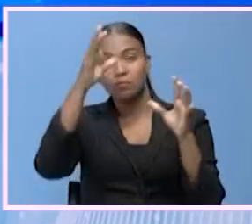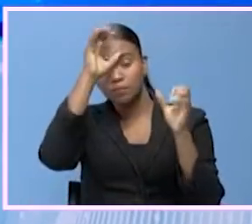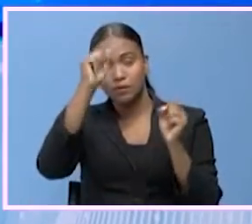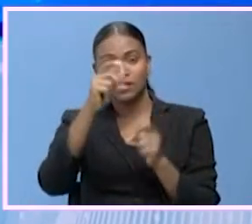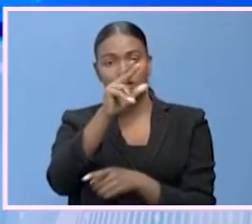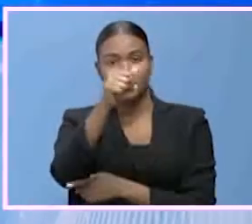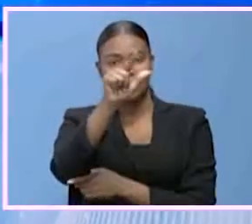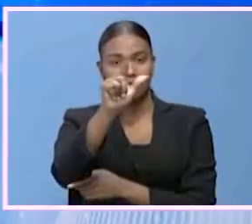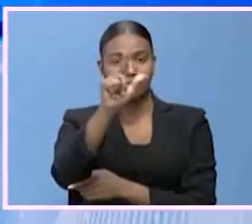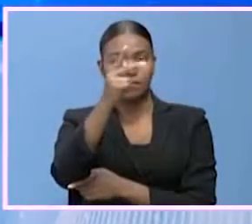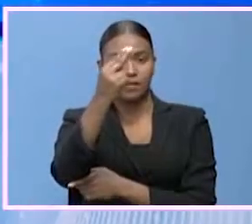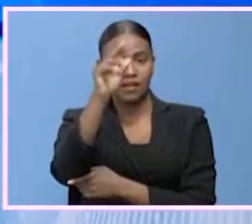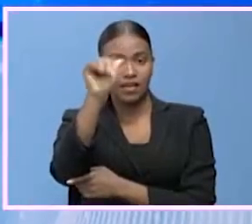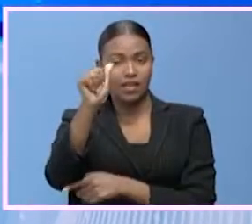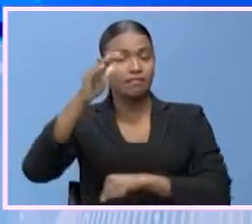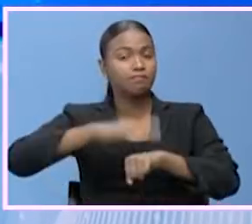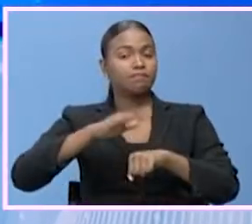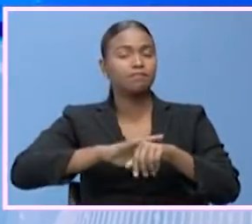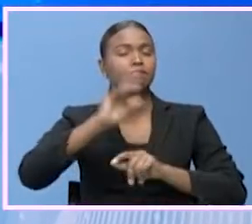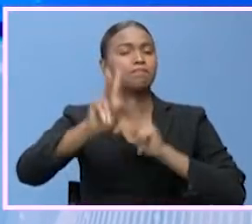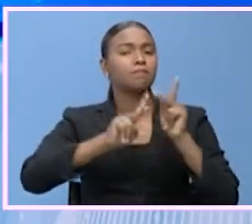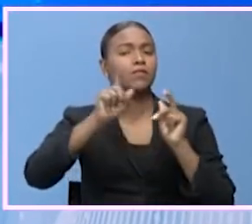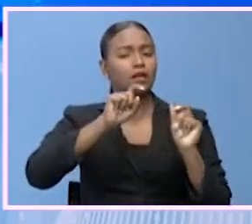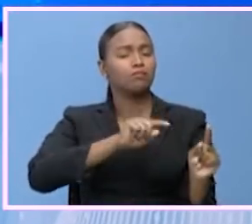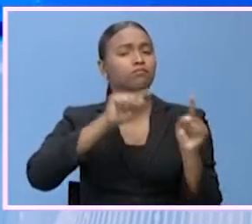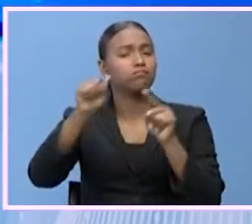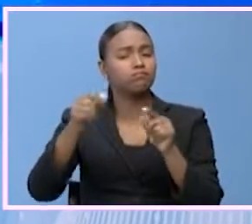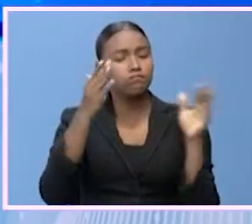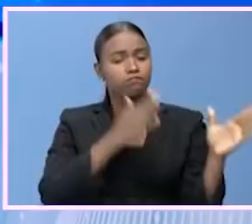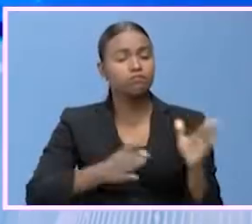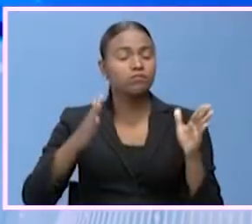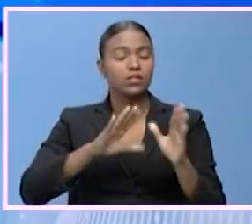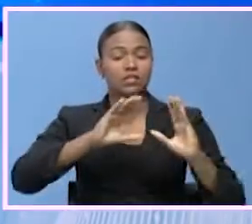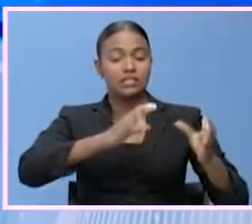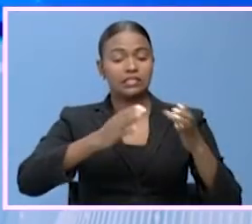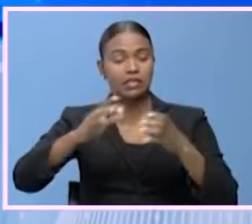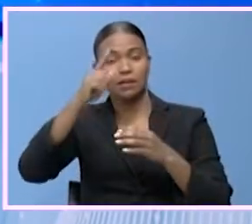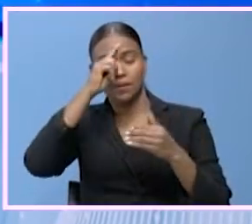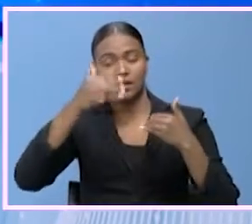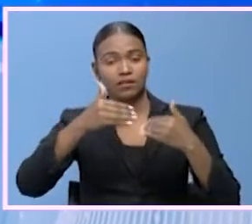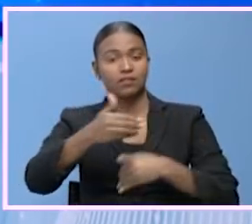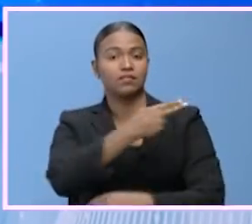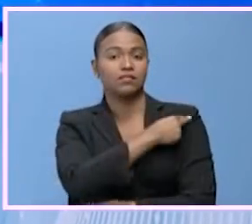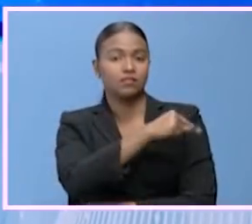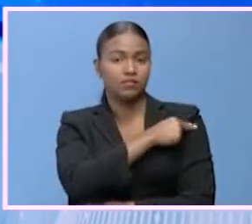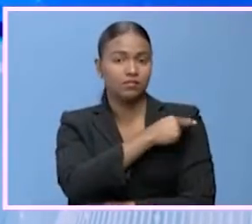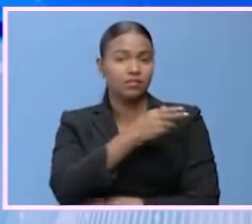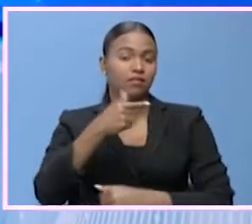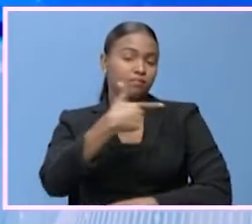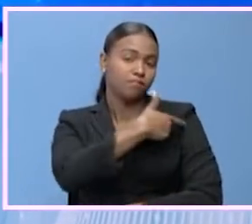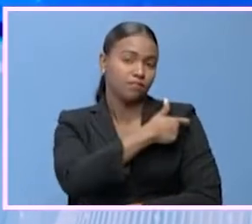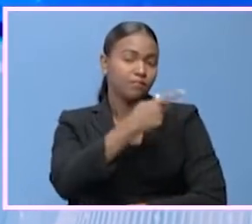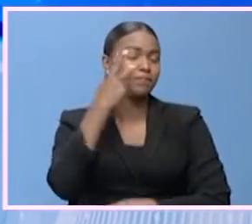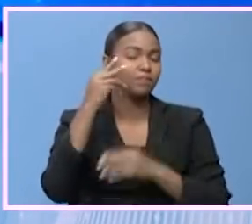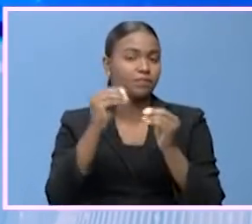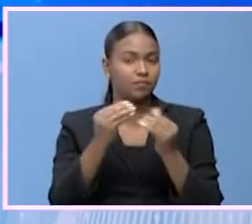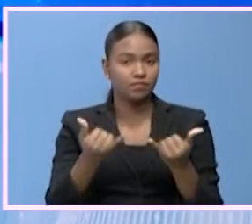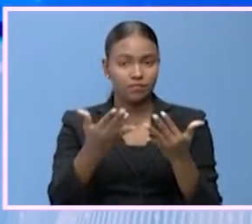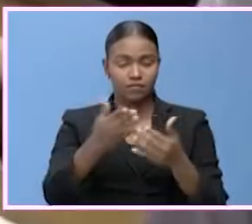vicepresidenta Raquel Peña, llama a las personas a acudir en orden a los centros de inoculación. Silvia Infante nos cuenta